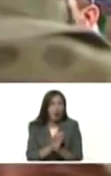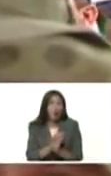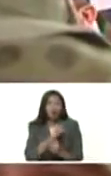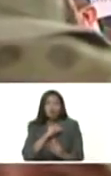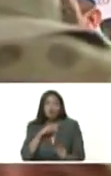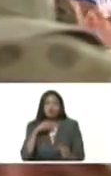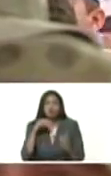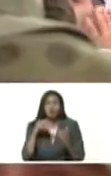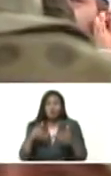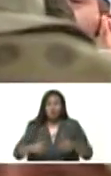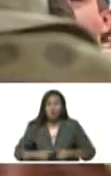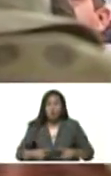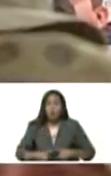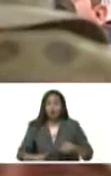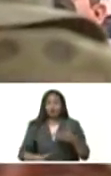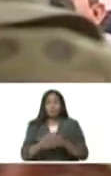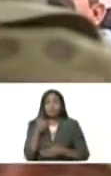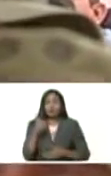perseverancia.